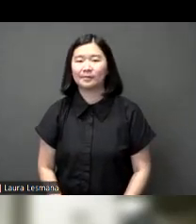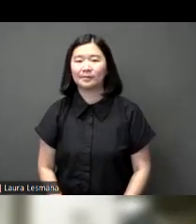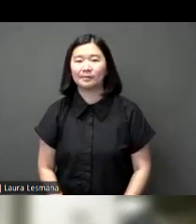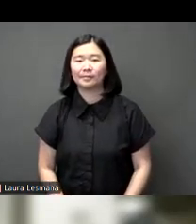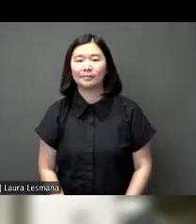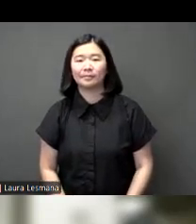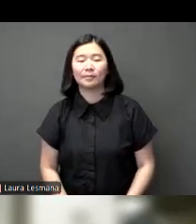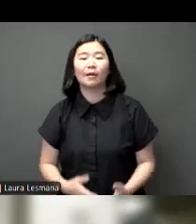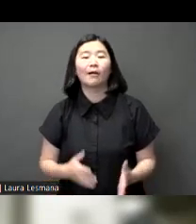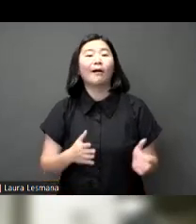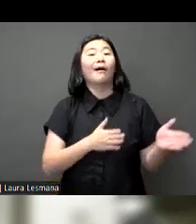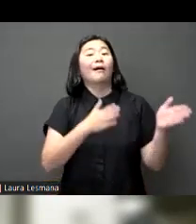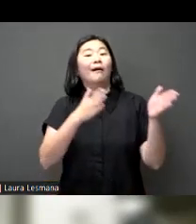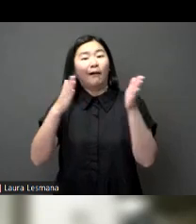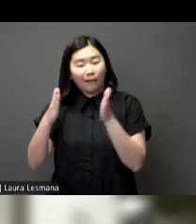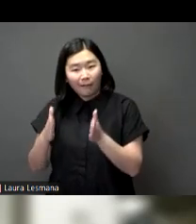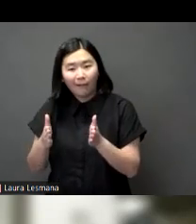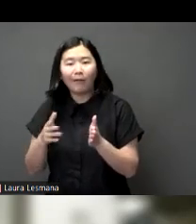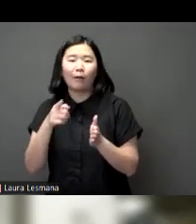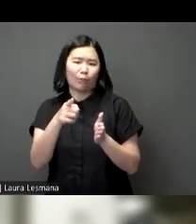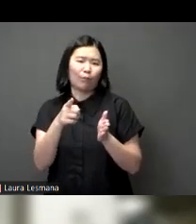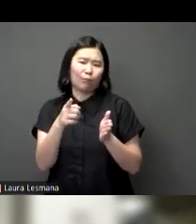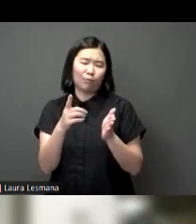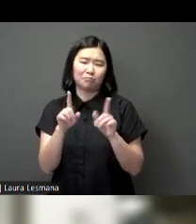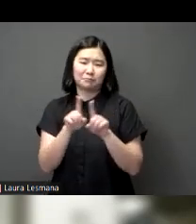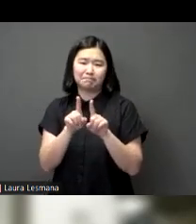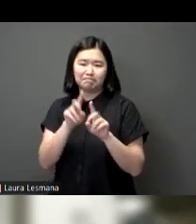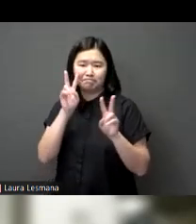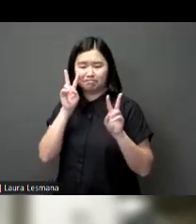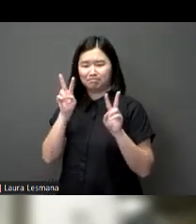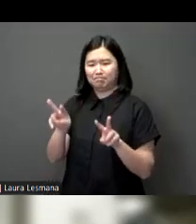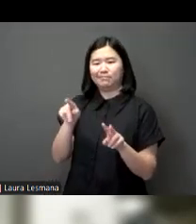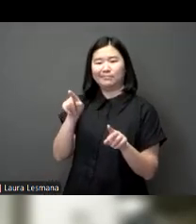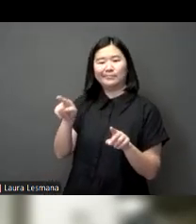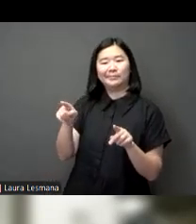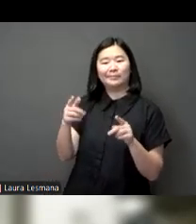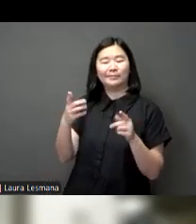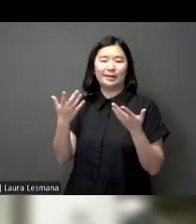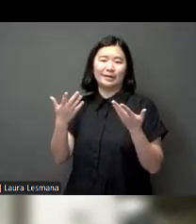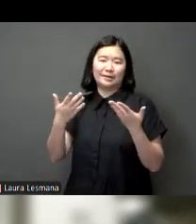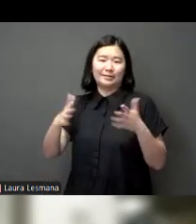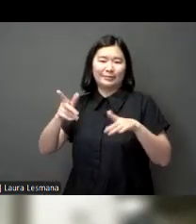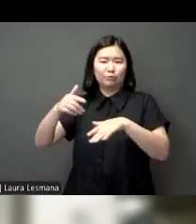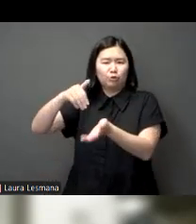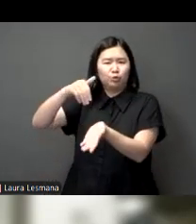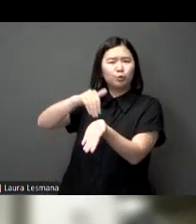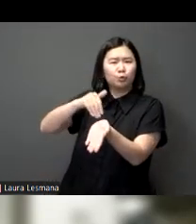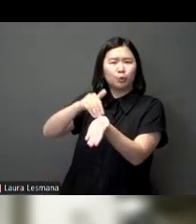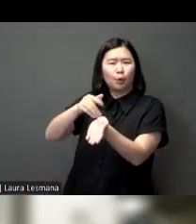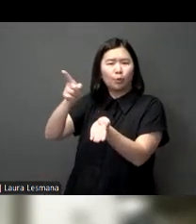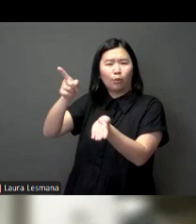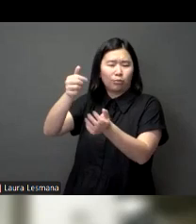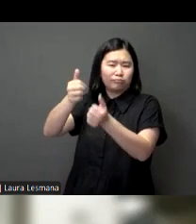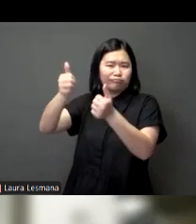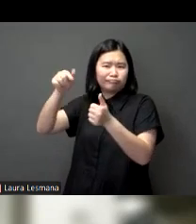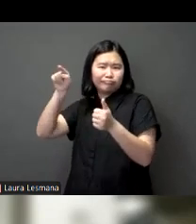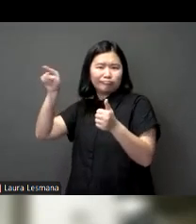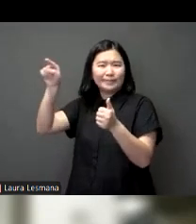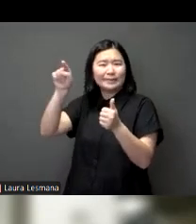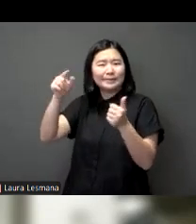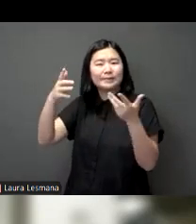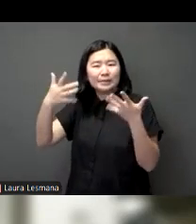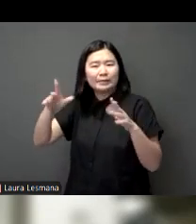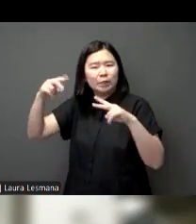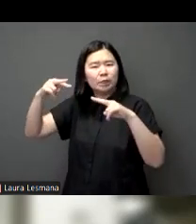social, intersectorialidad, y a cada uno de estos ámbitos, ya sea programa de cáncer de mama y cáncer cervicuterino, se